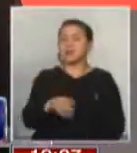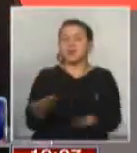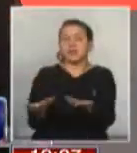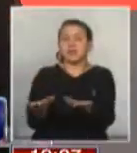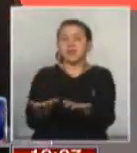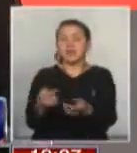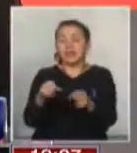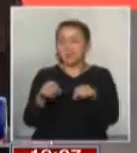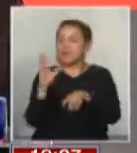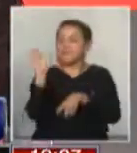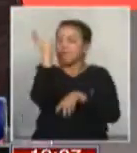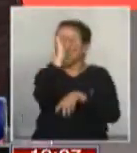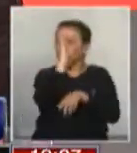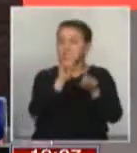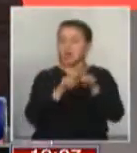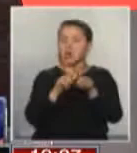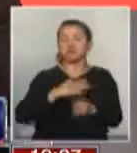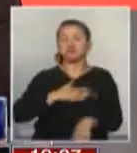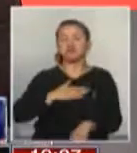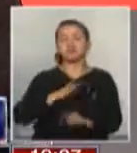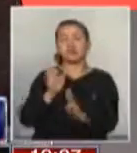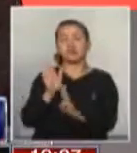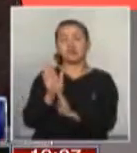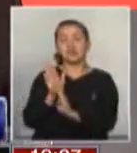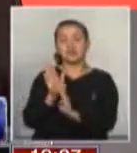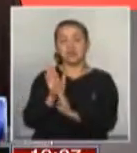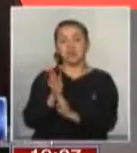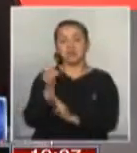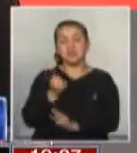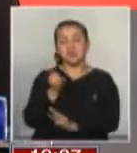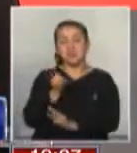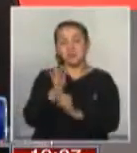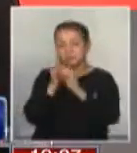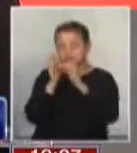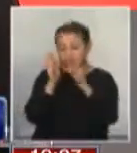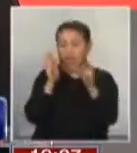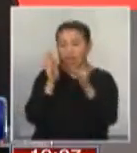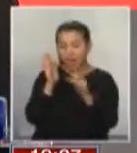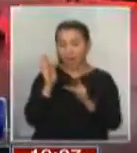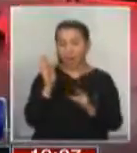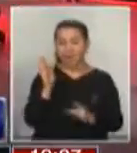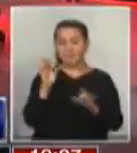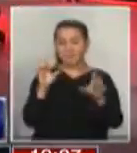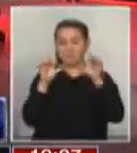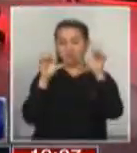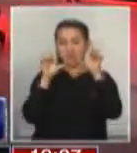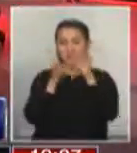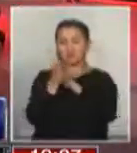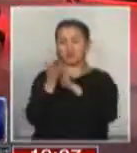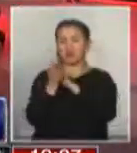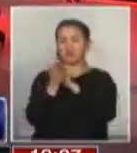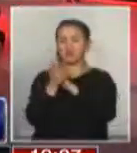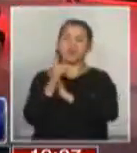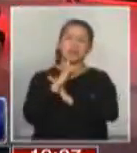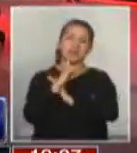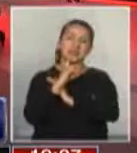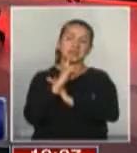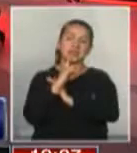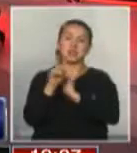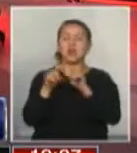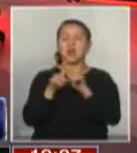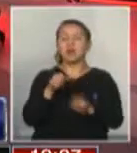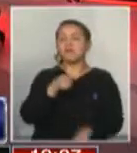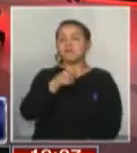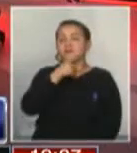esta búsqueda de una identidad siempre en el fragmento un personaje que encuentra por ejemplo un viejo